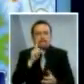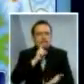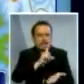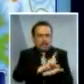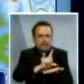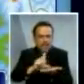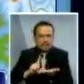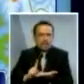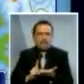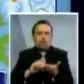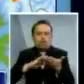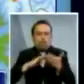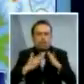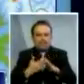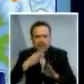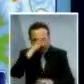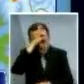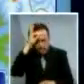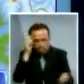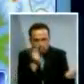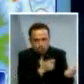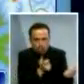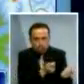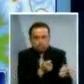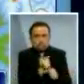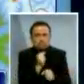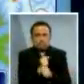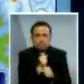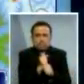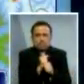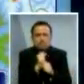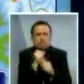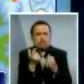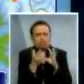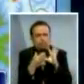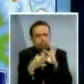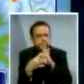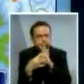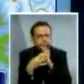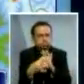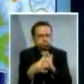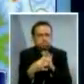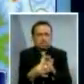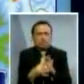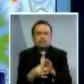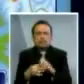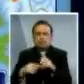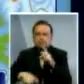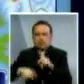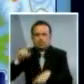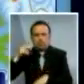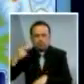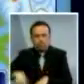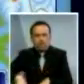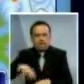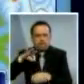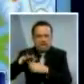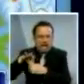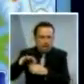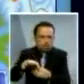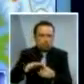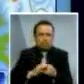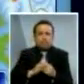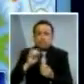en donde hoy día las comunidades mapuches trabajan exactamente codo a codo, mano a mano, con parceleros, pequeños agricultores que no